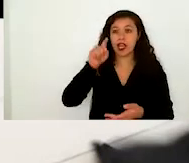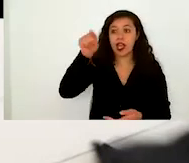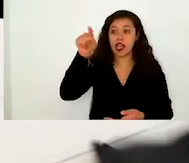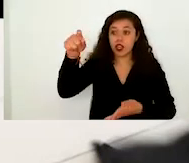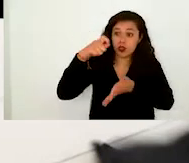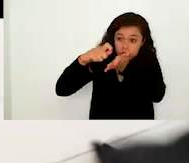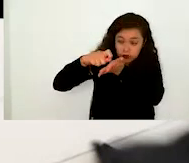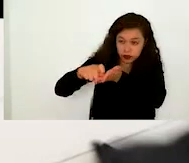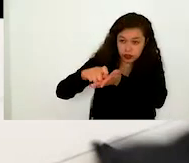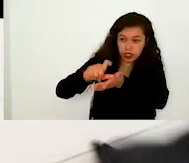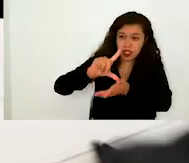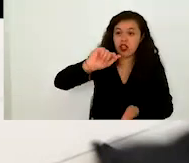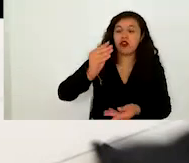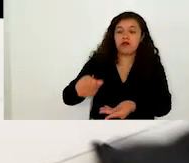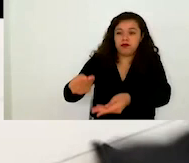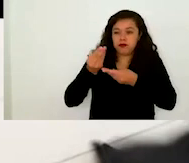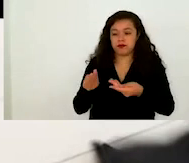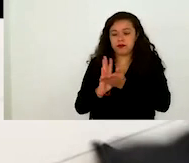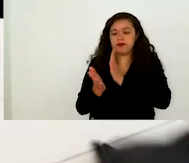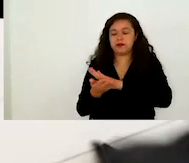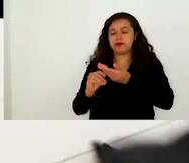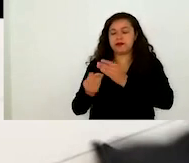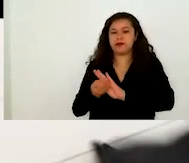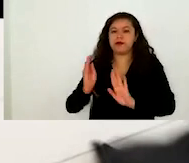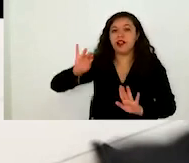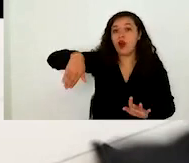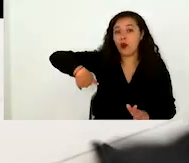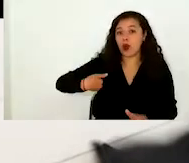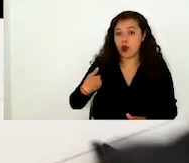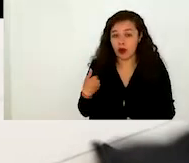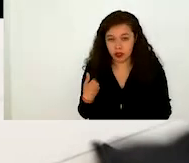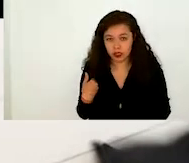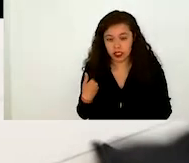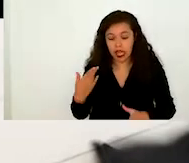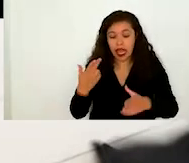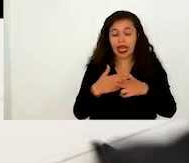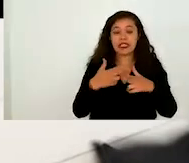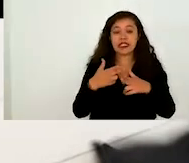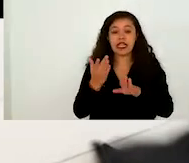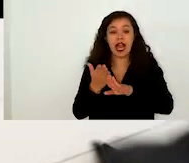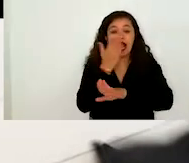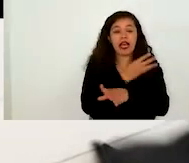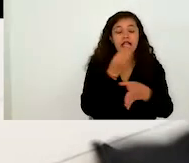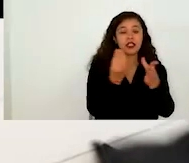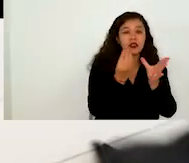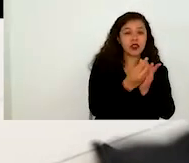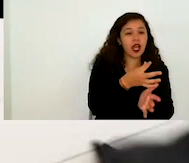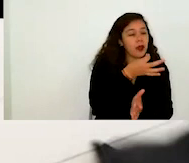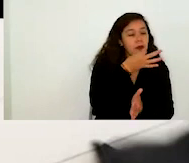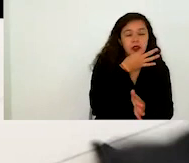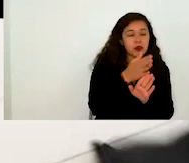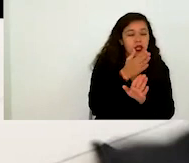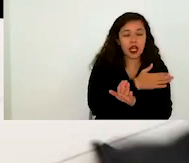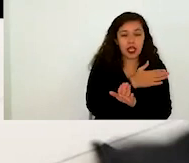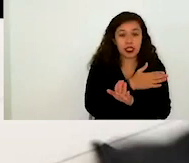papelito lo van a doblar y lo van a guardar hasta unos minutos antes de la siguiente sesión no los